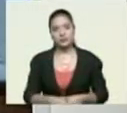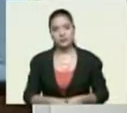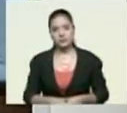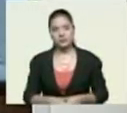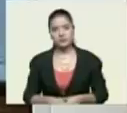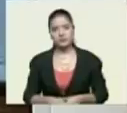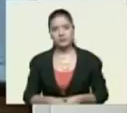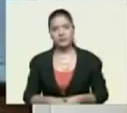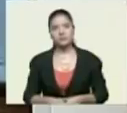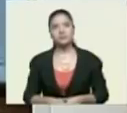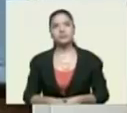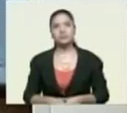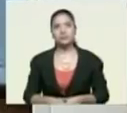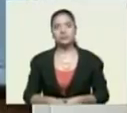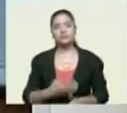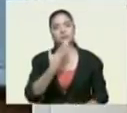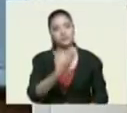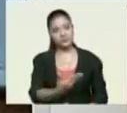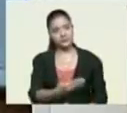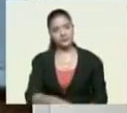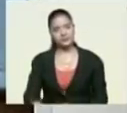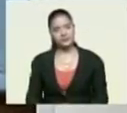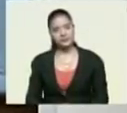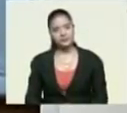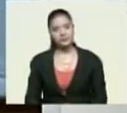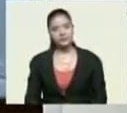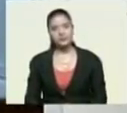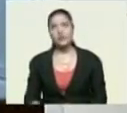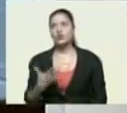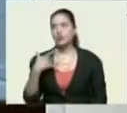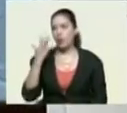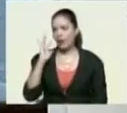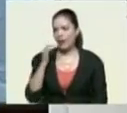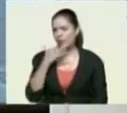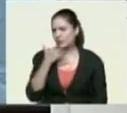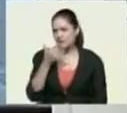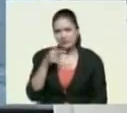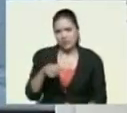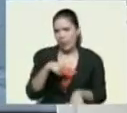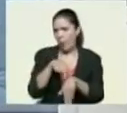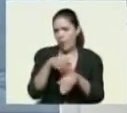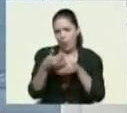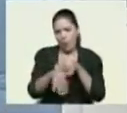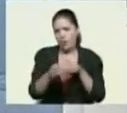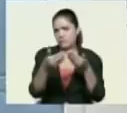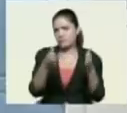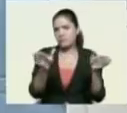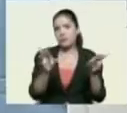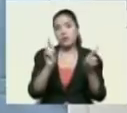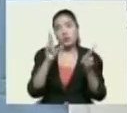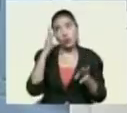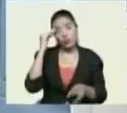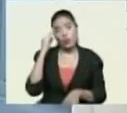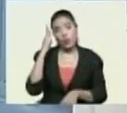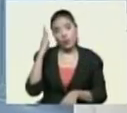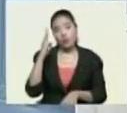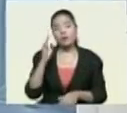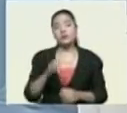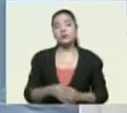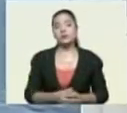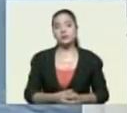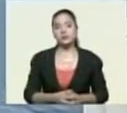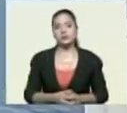meses. Muchas gracias. Yo creo que ya en las próximas horas, Dios mediante, esa